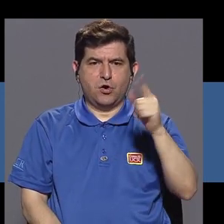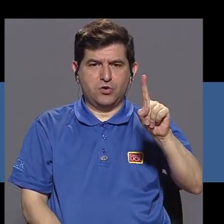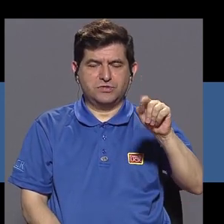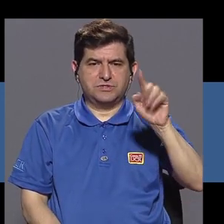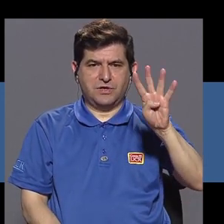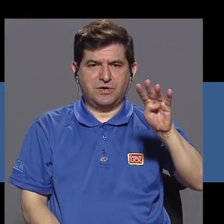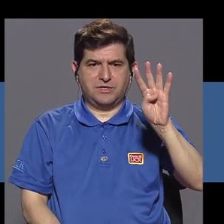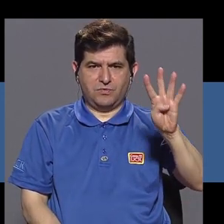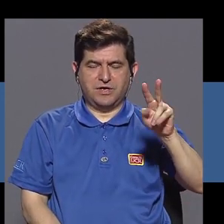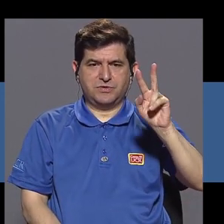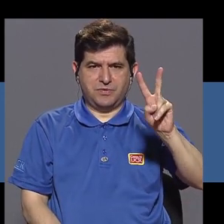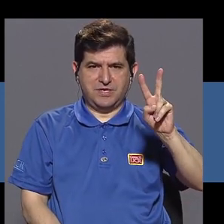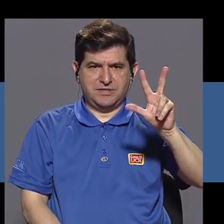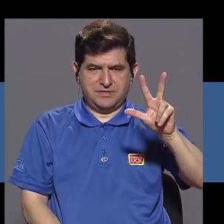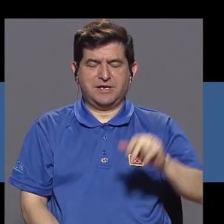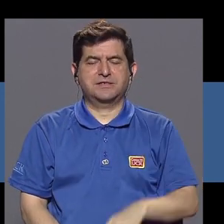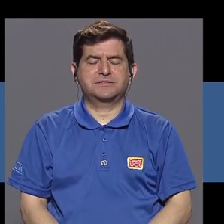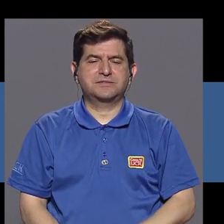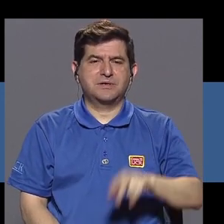2511-4423 o al